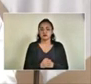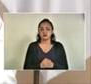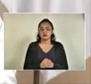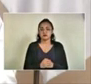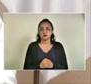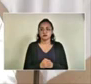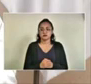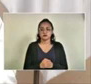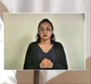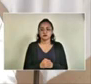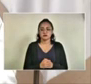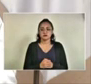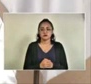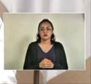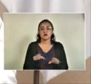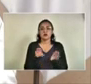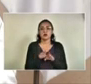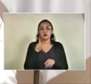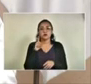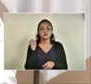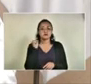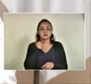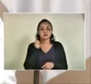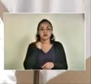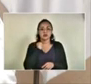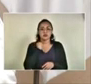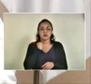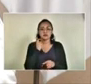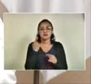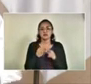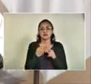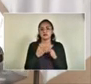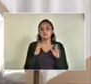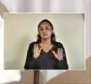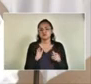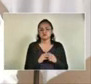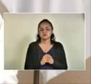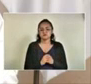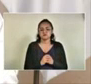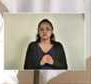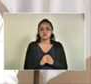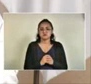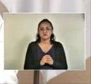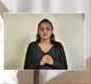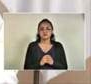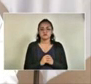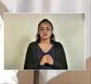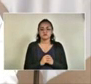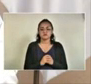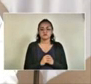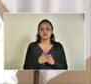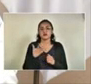como un senador que de alguna forma tuvo relación